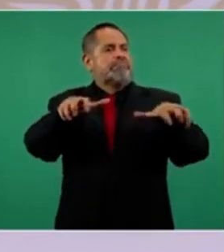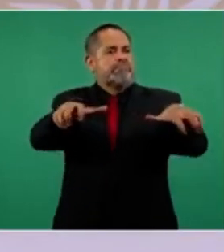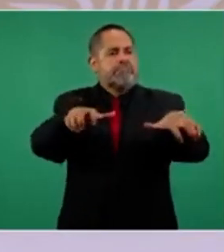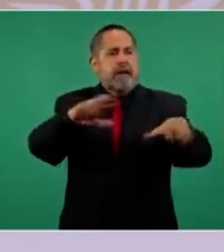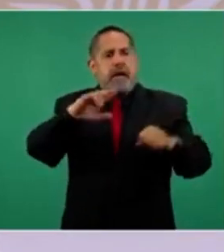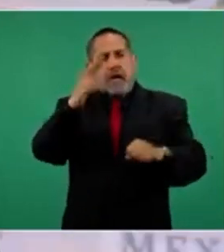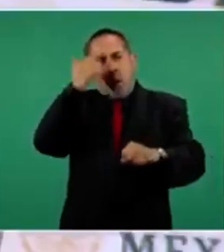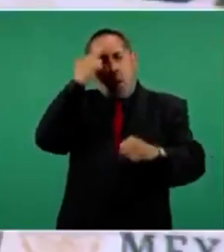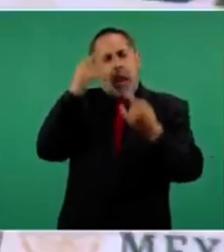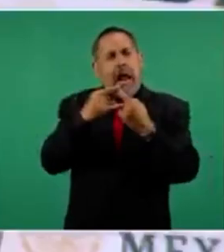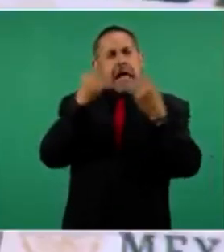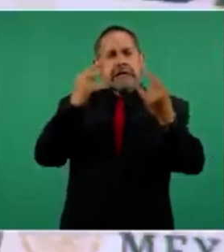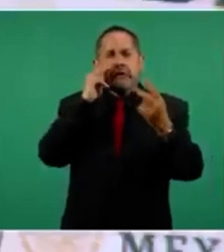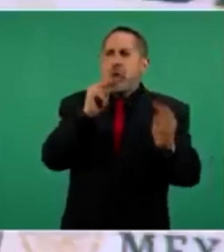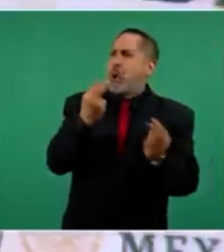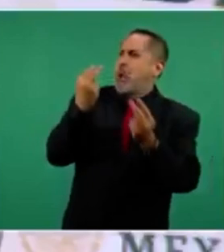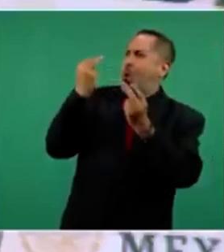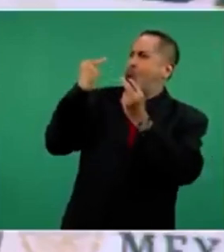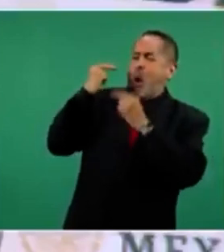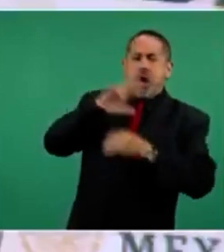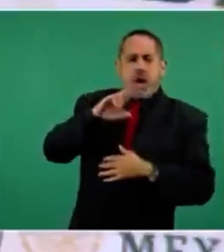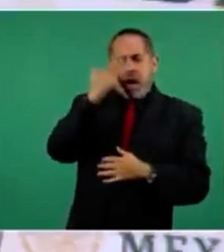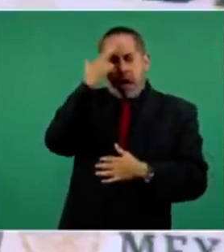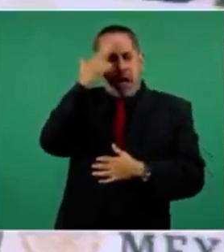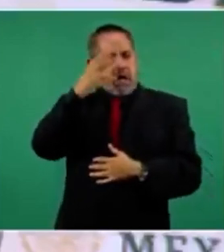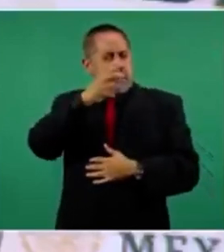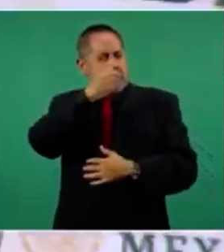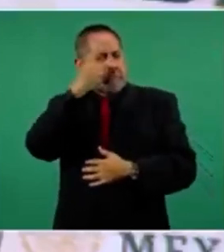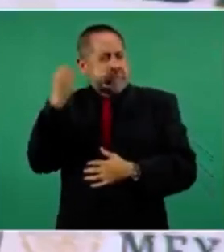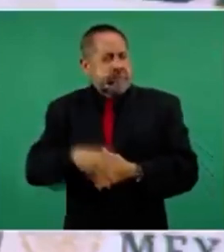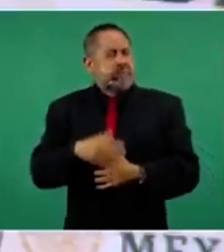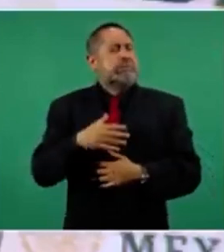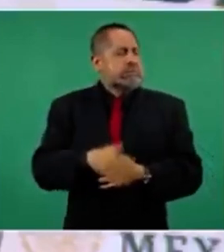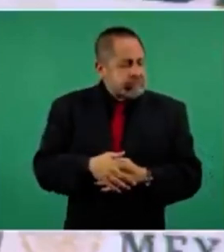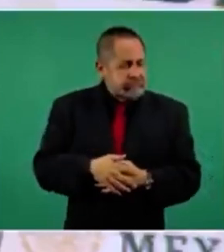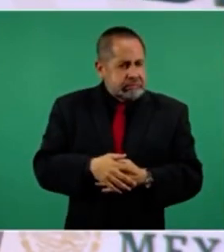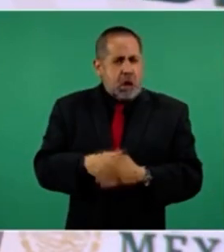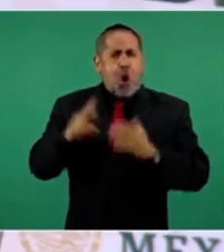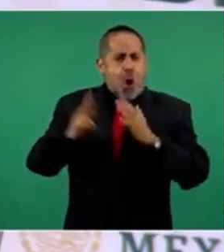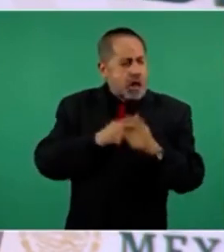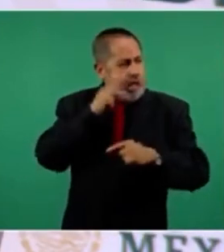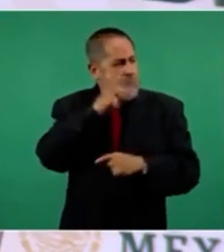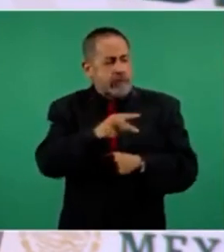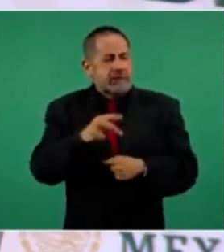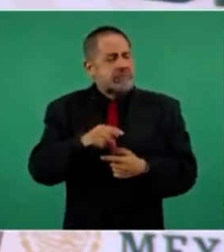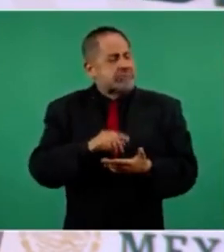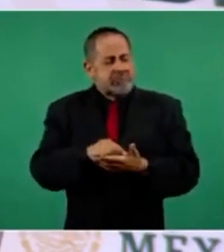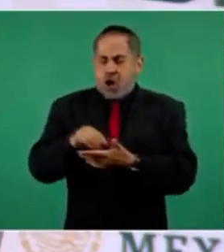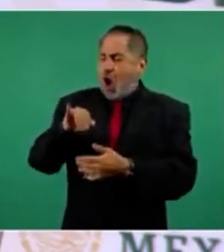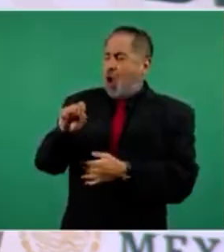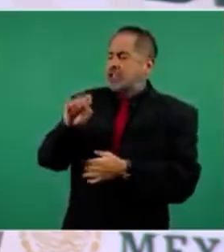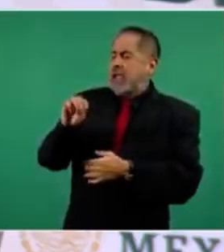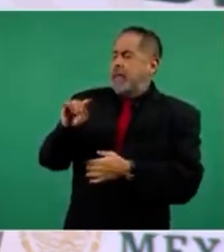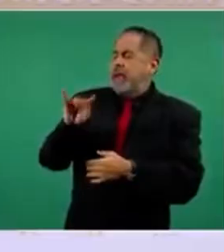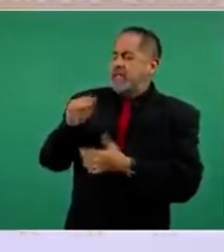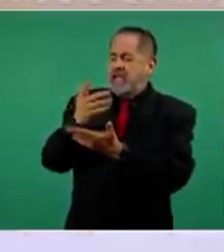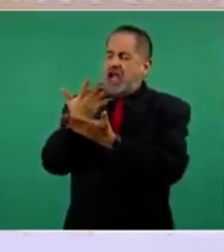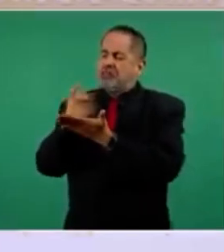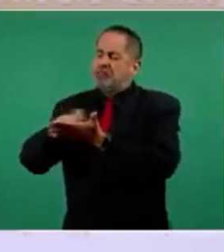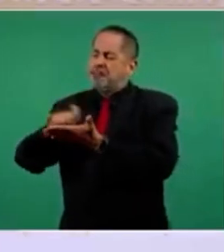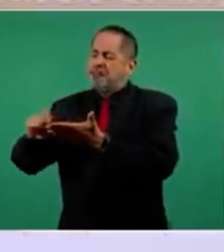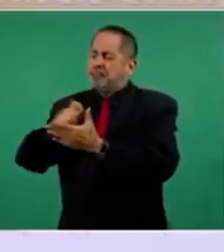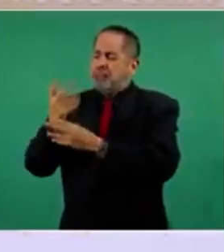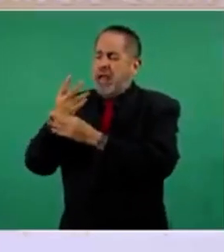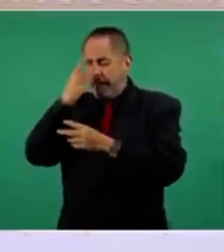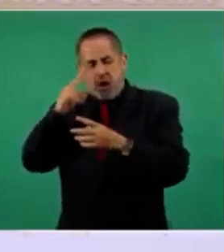historia y volvemos una y otra vez sobre cada línea escrita para México por José Martí, quien enlaza para siempre a nuestras